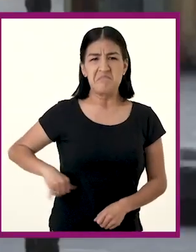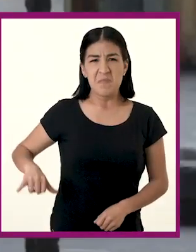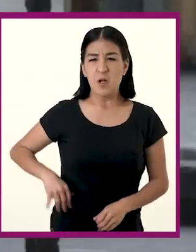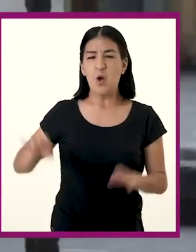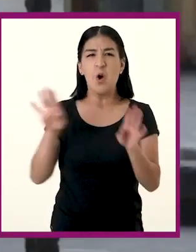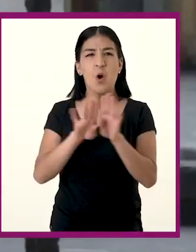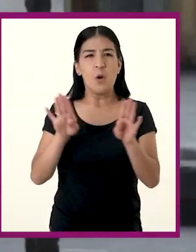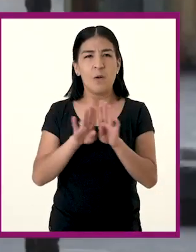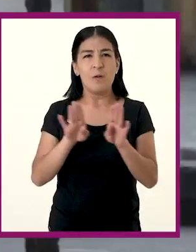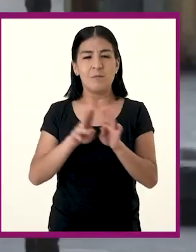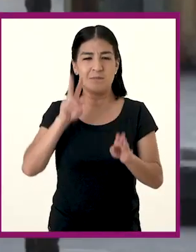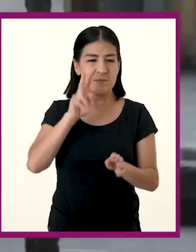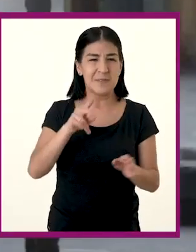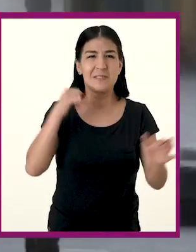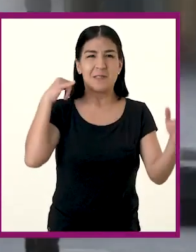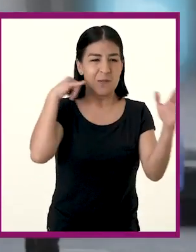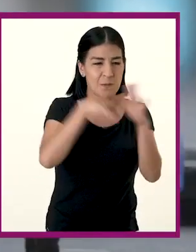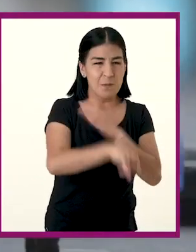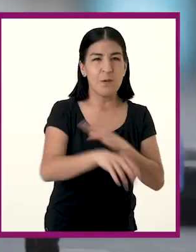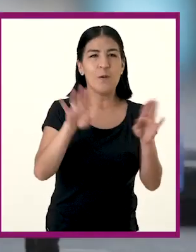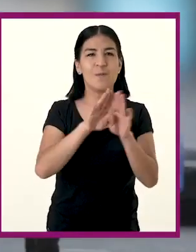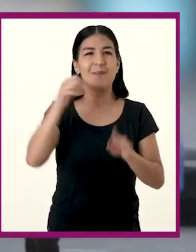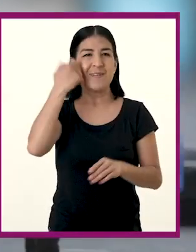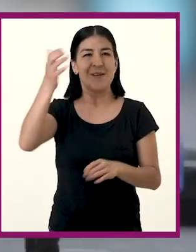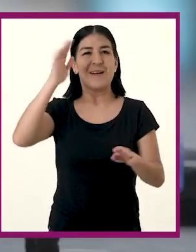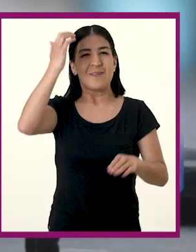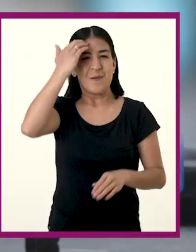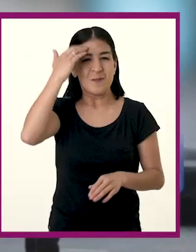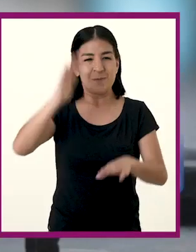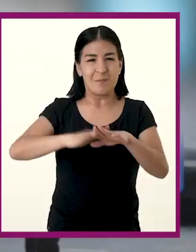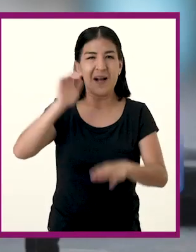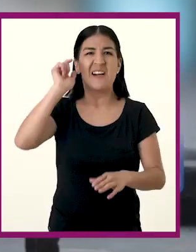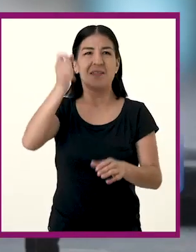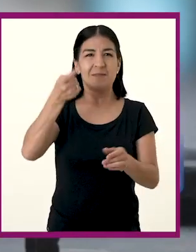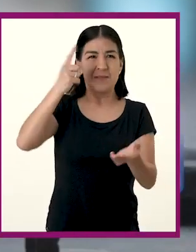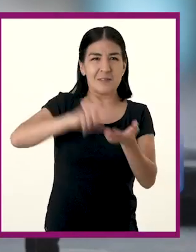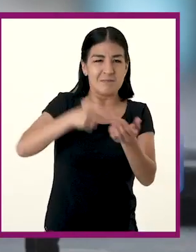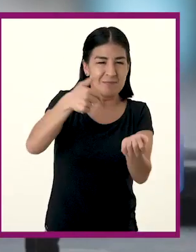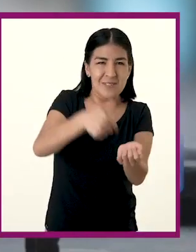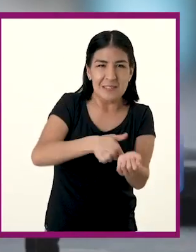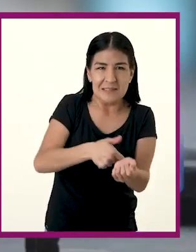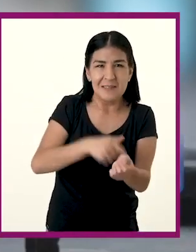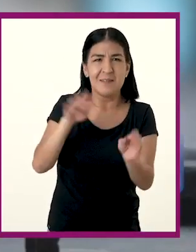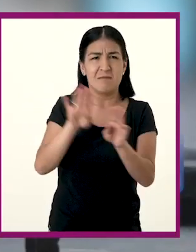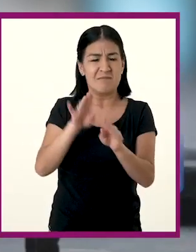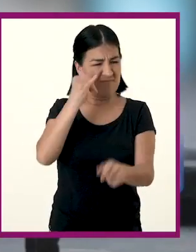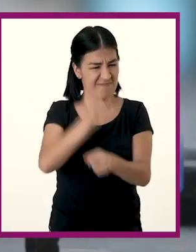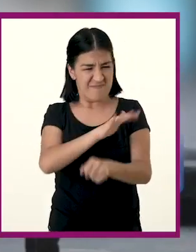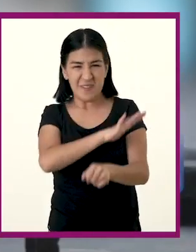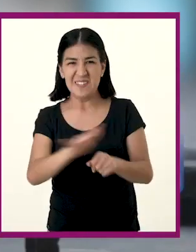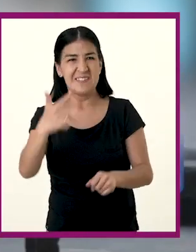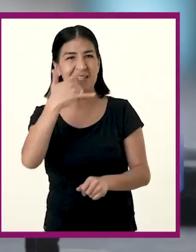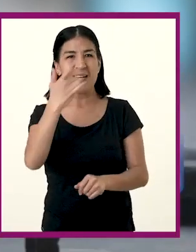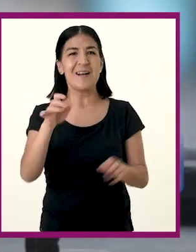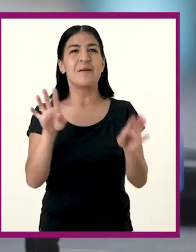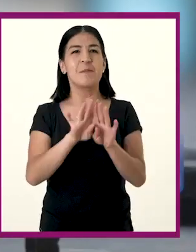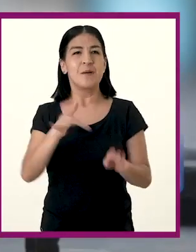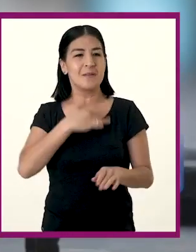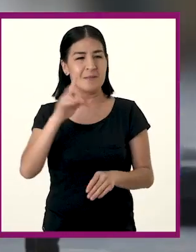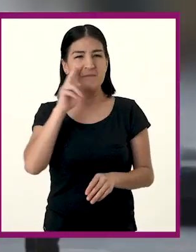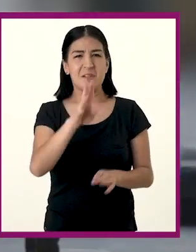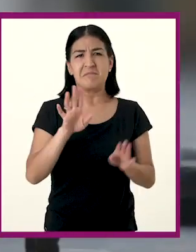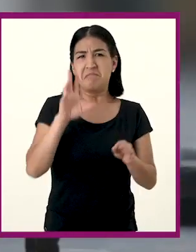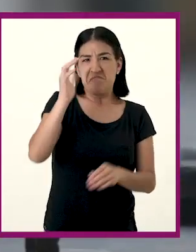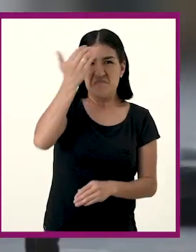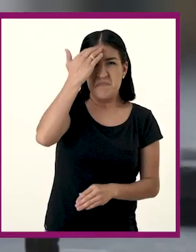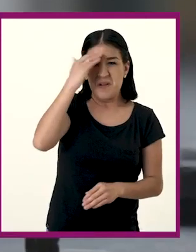Nuestro interés por lo alternativo va unido a nuestro afán de conocimiento y experimentación con lo oculto, lo inexplicable y lo que tiene que ver